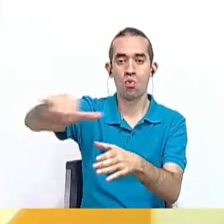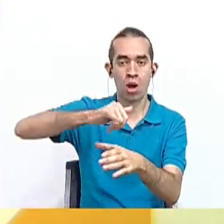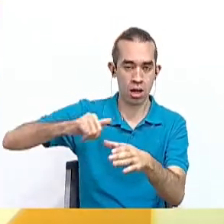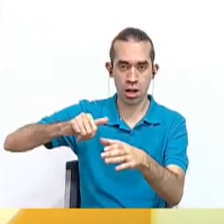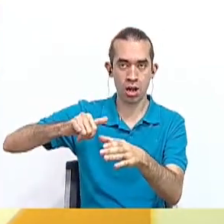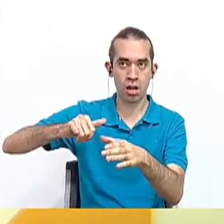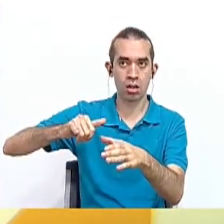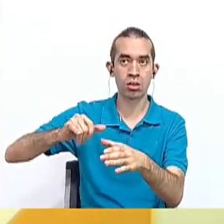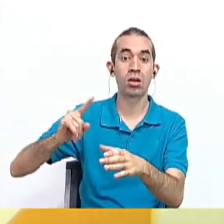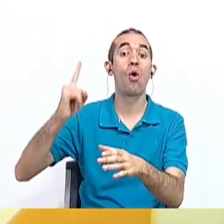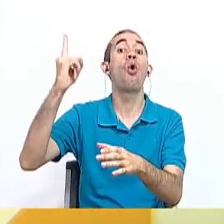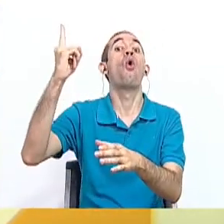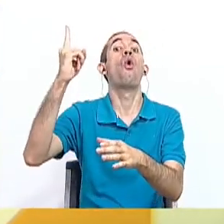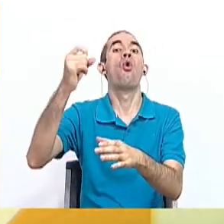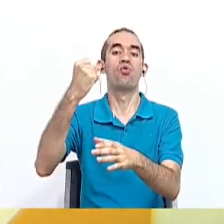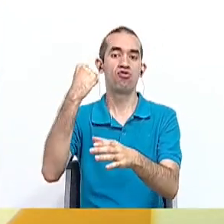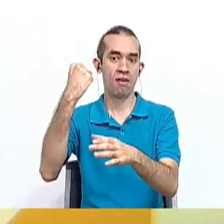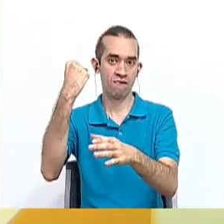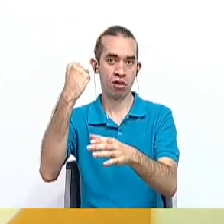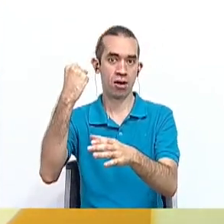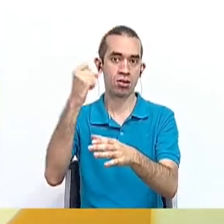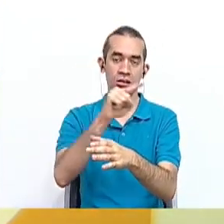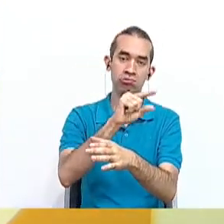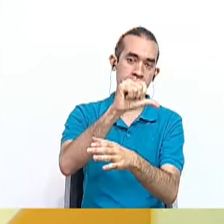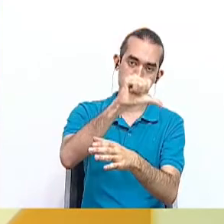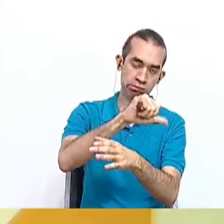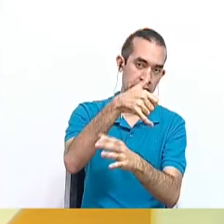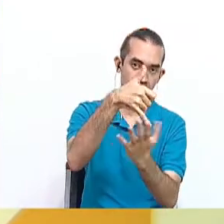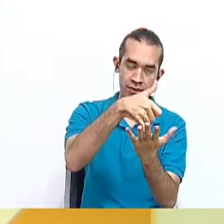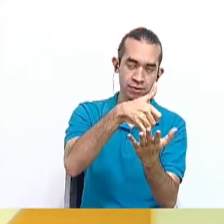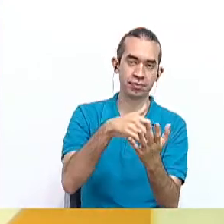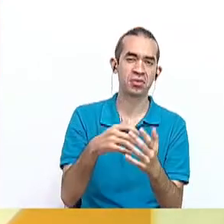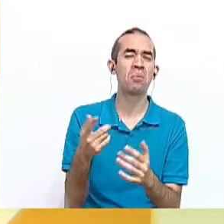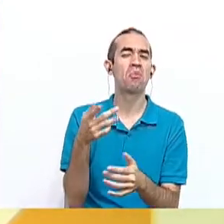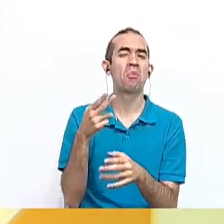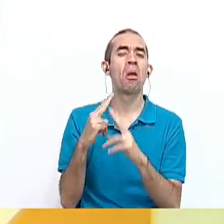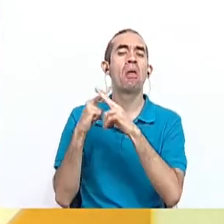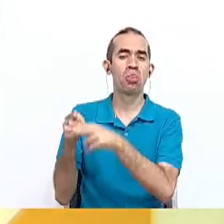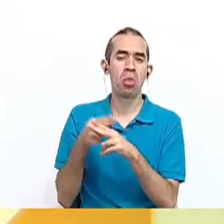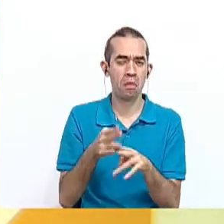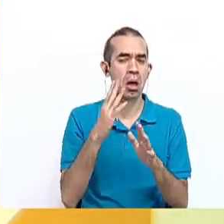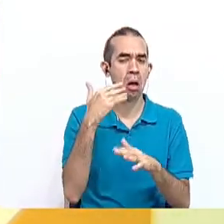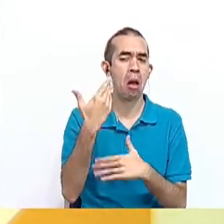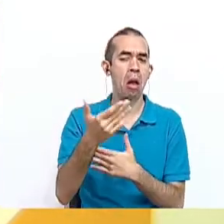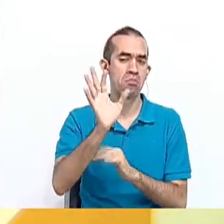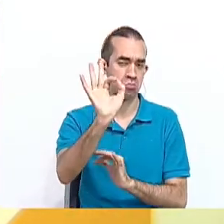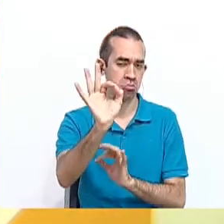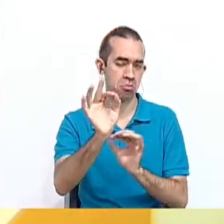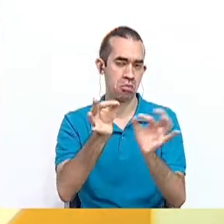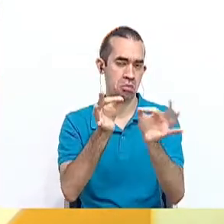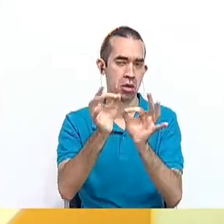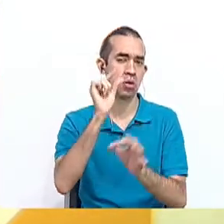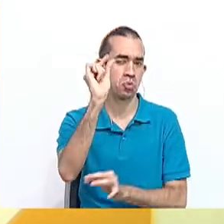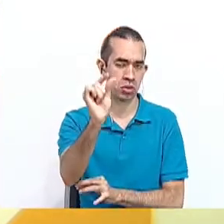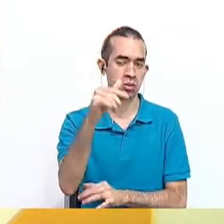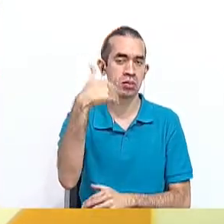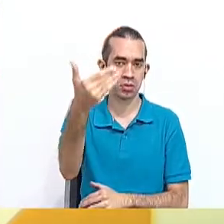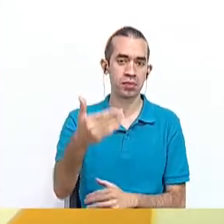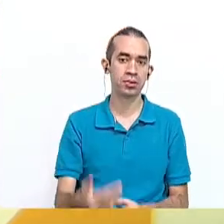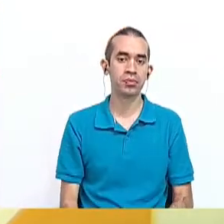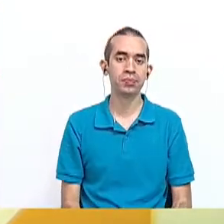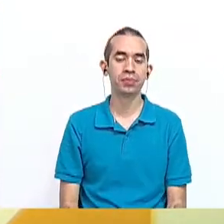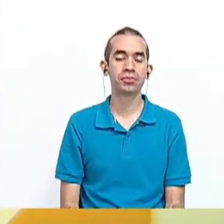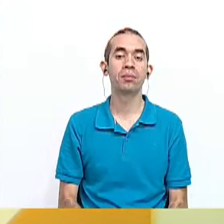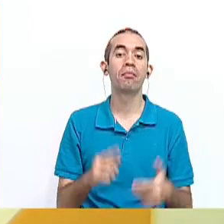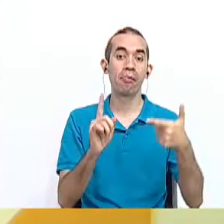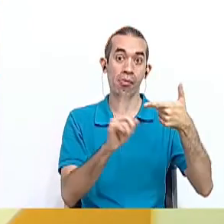con una característica que sobresale. Más adelante vamos a ver cómo se llama esa característica que sobresale. La segunda